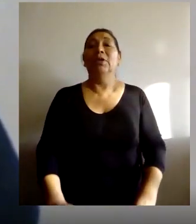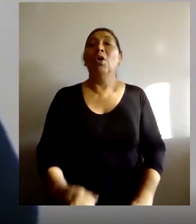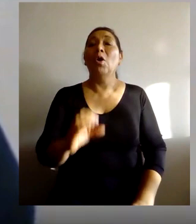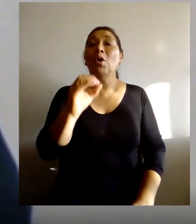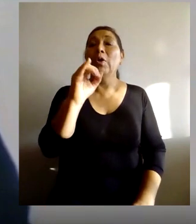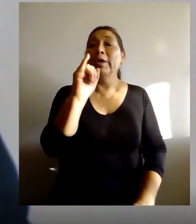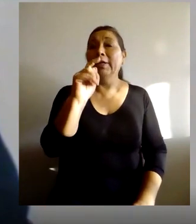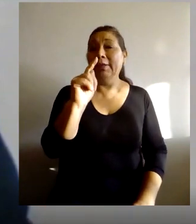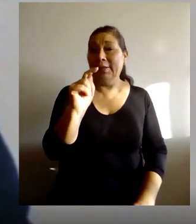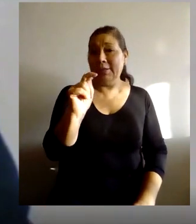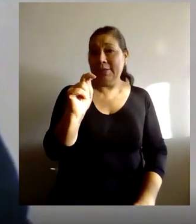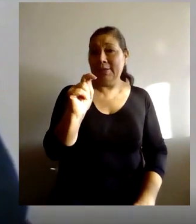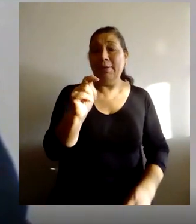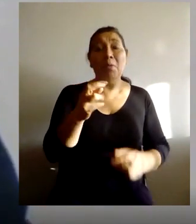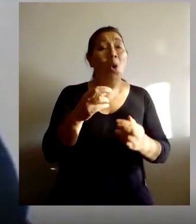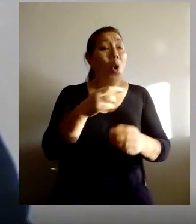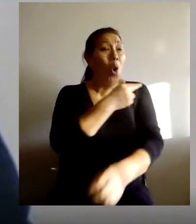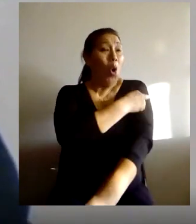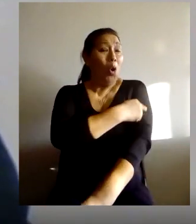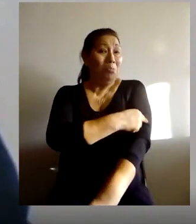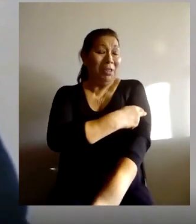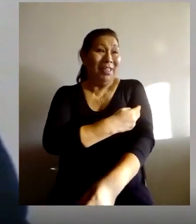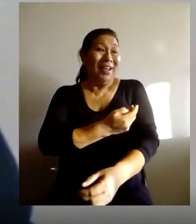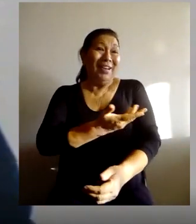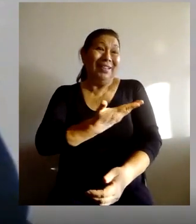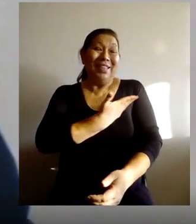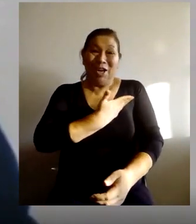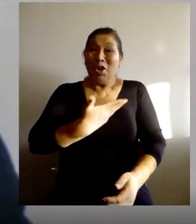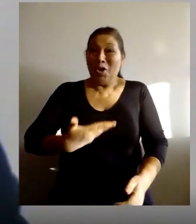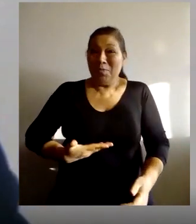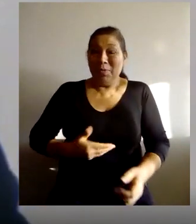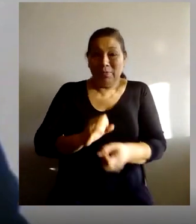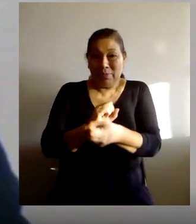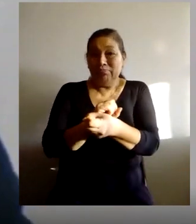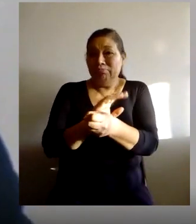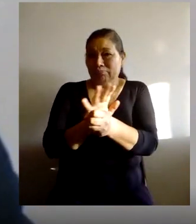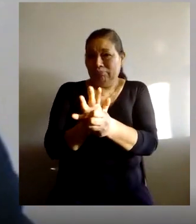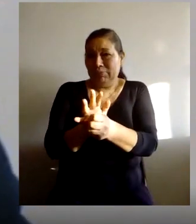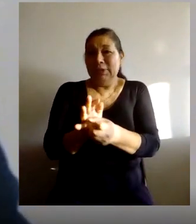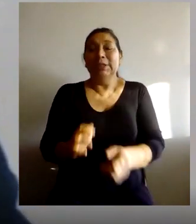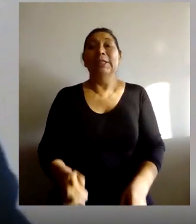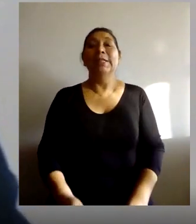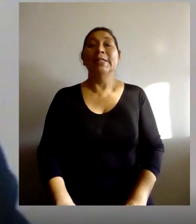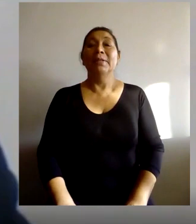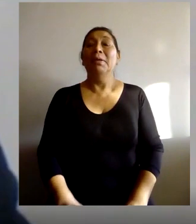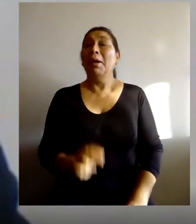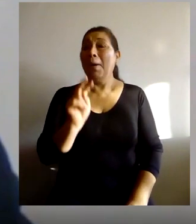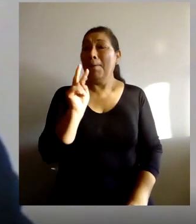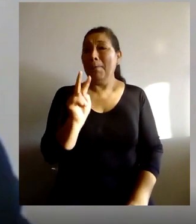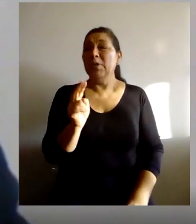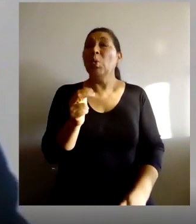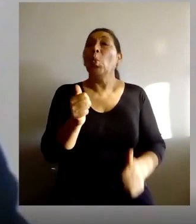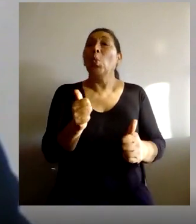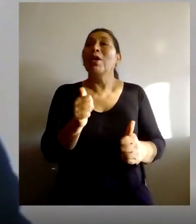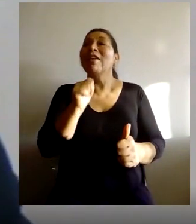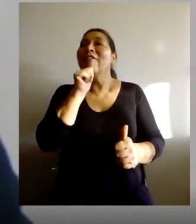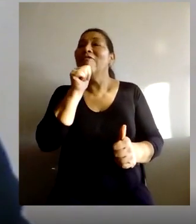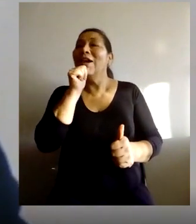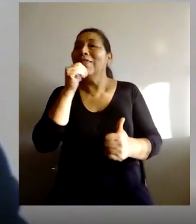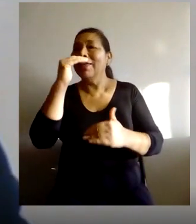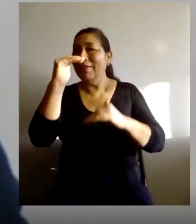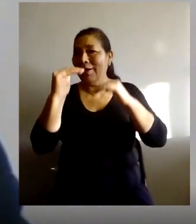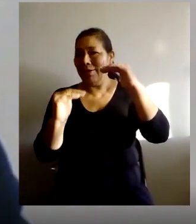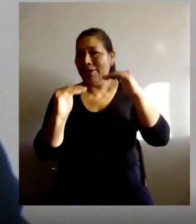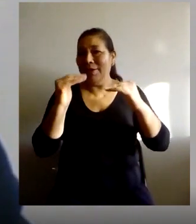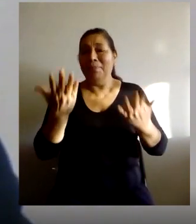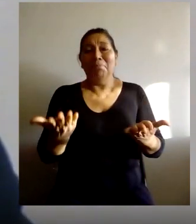es la OIT. Los hospitales públicos, ante esta pandemia, ha sido visto cuáles son las falencias